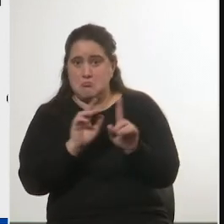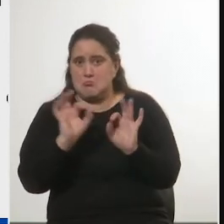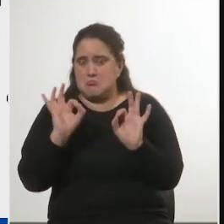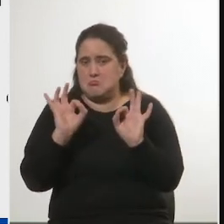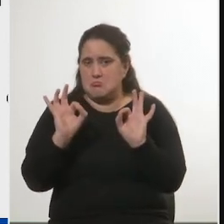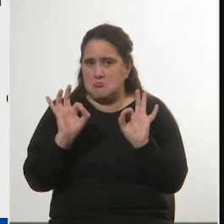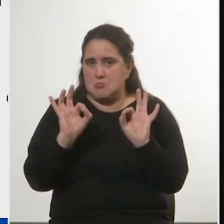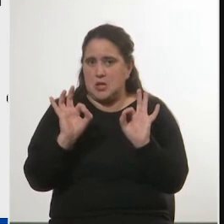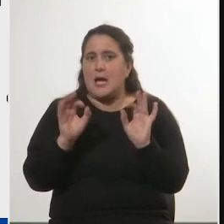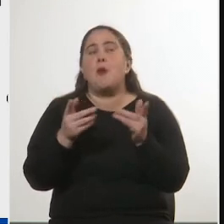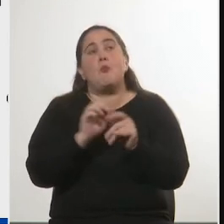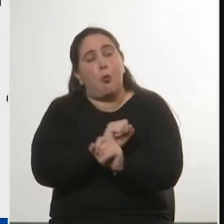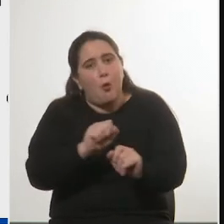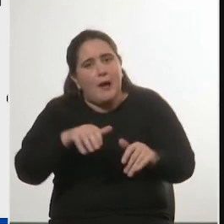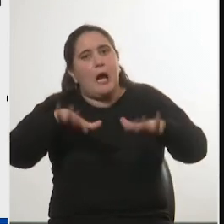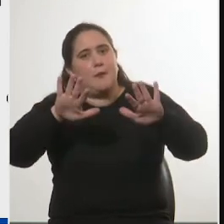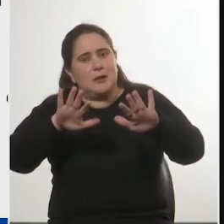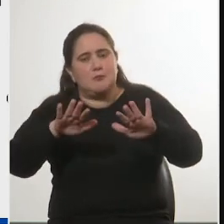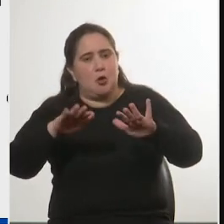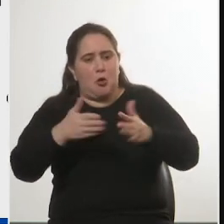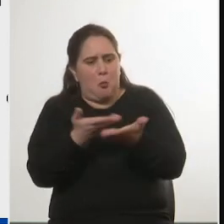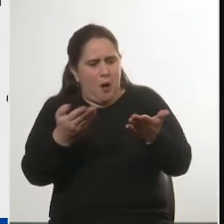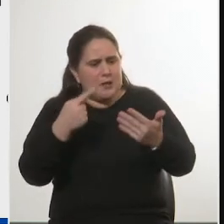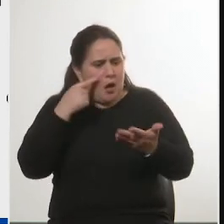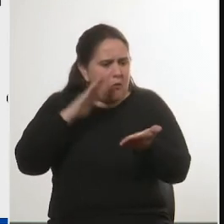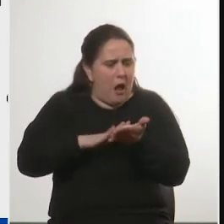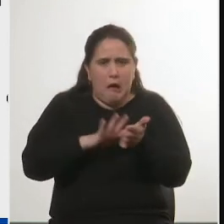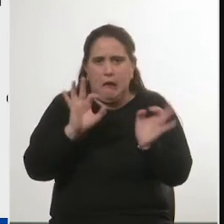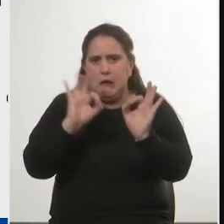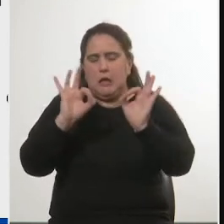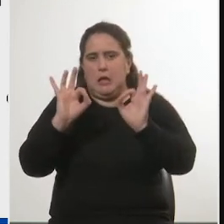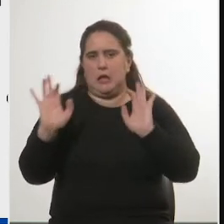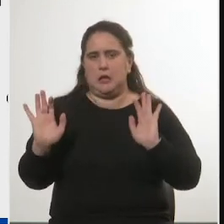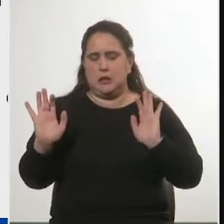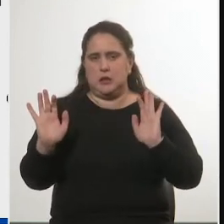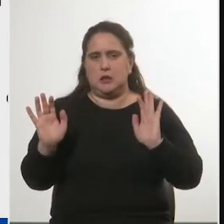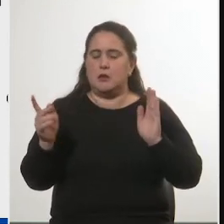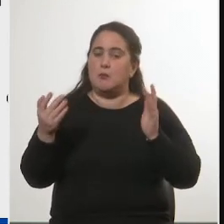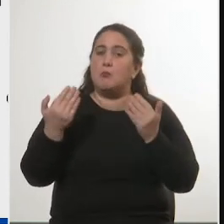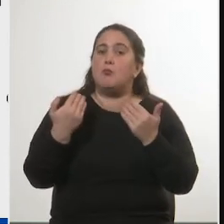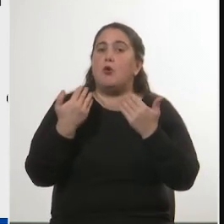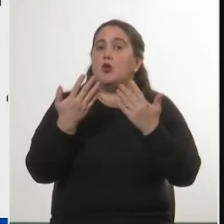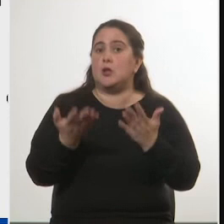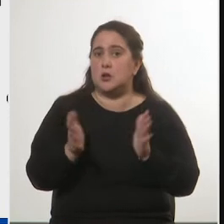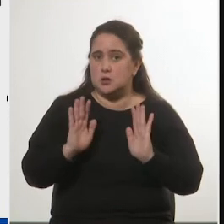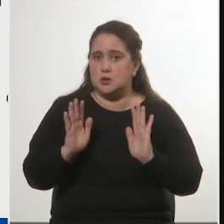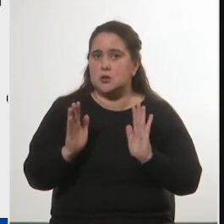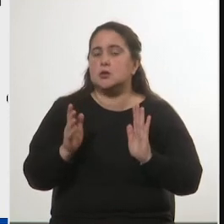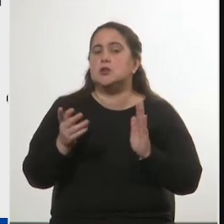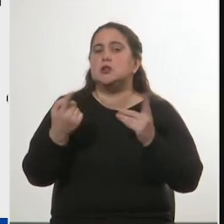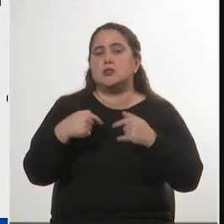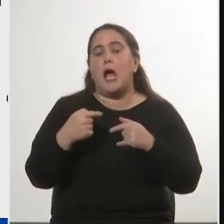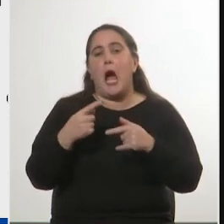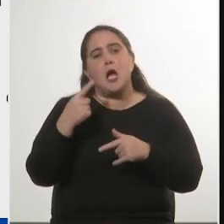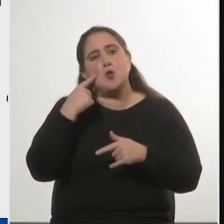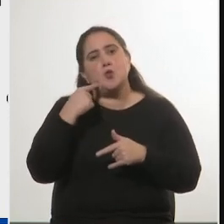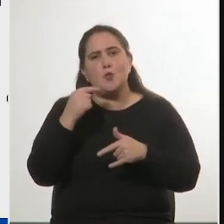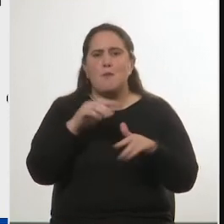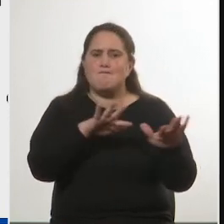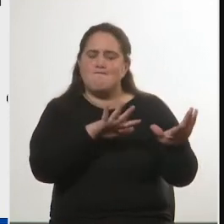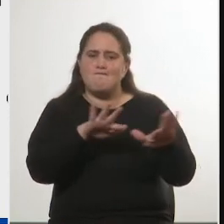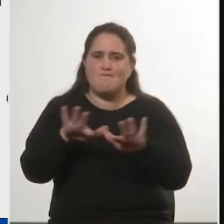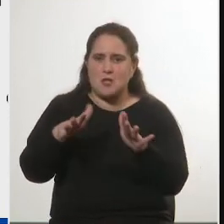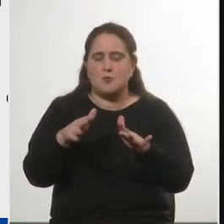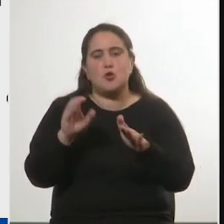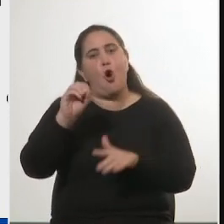asociación. Eso no quiere decir que no la haya, pero no se ha podido demostrar la asociación. Por eso se ha establecido un valor de referencia